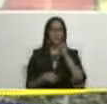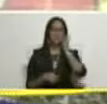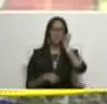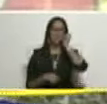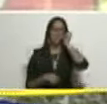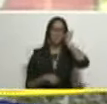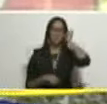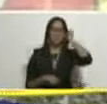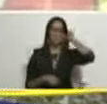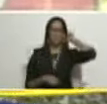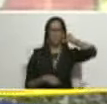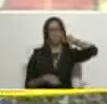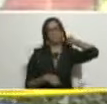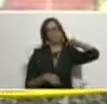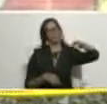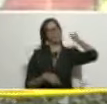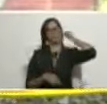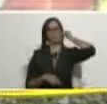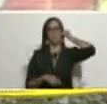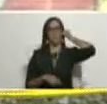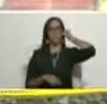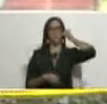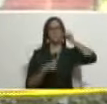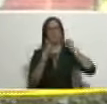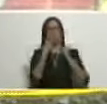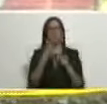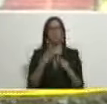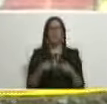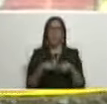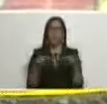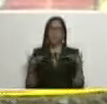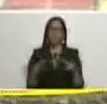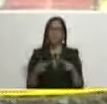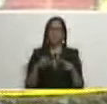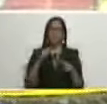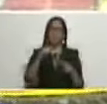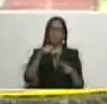Miren, ahí veo unas canchas de pádel. Pádel está muy de moda, ¿verdad?